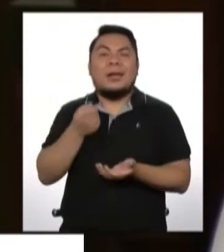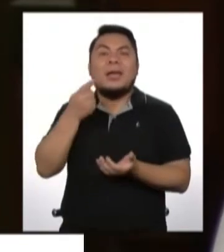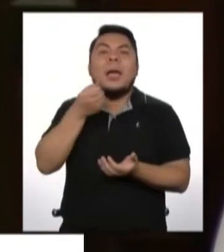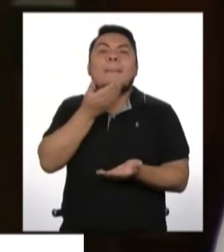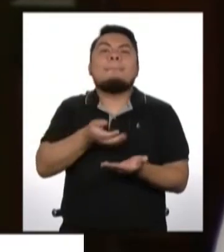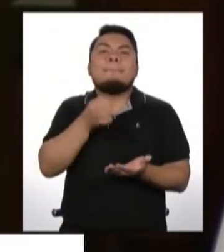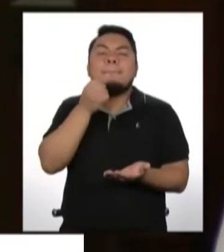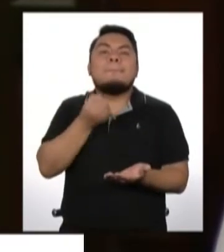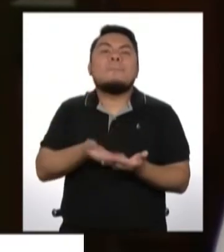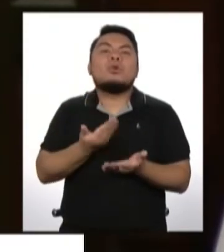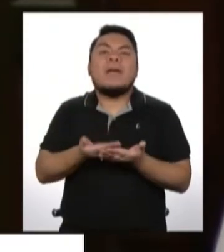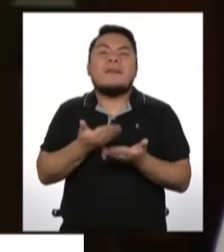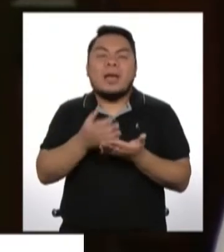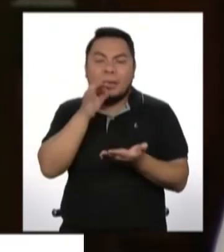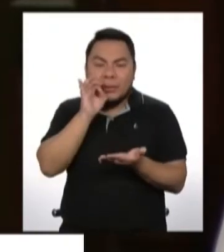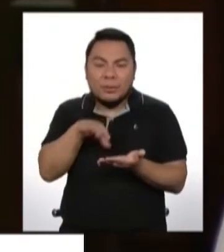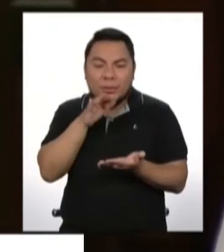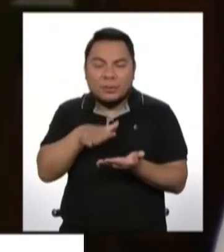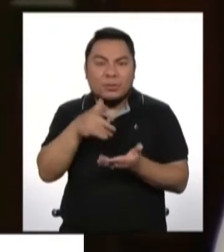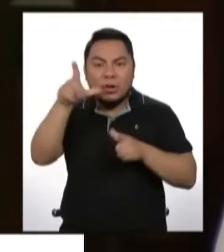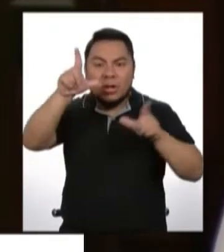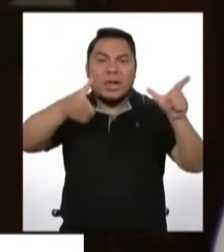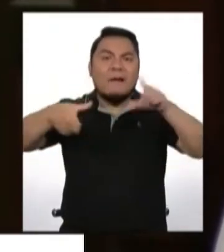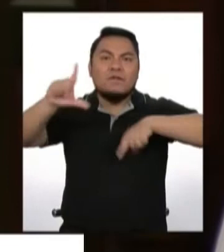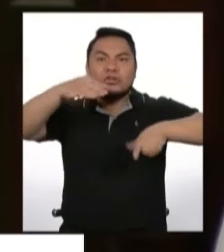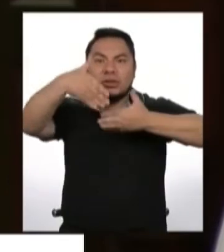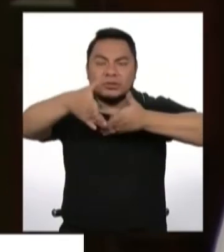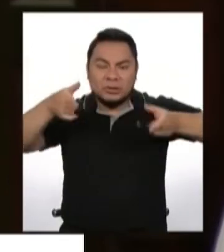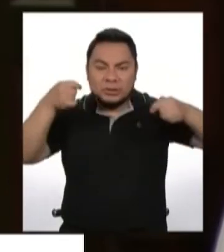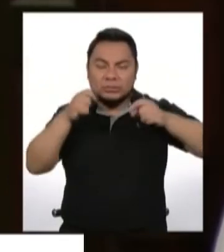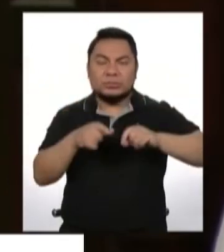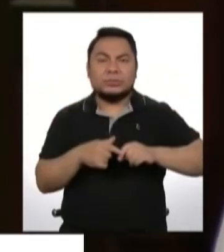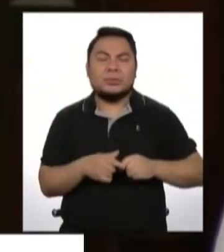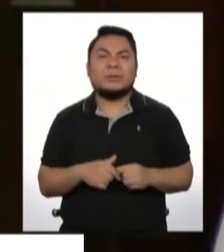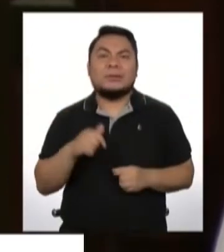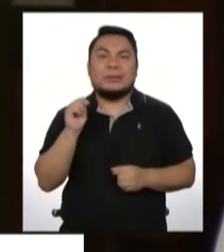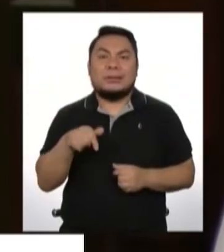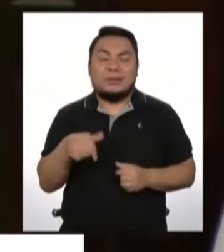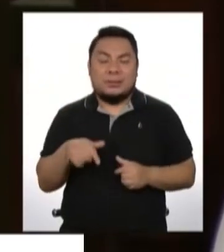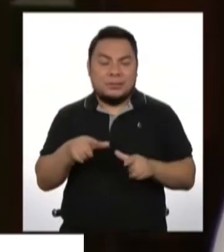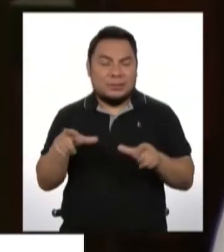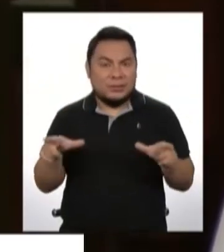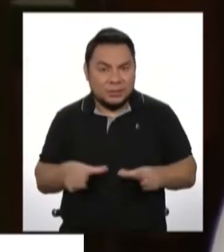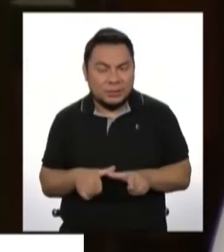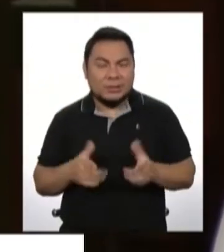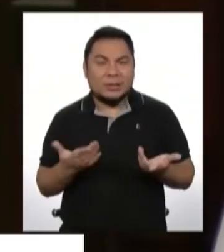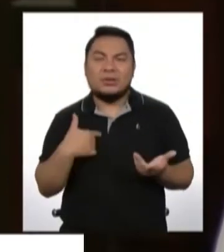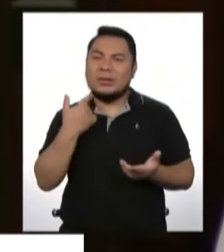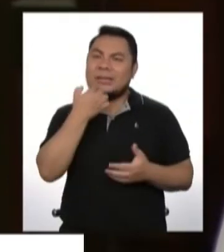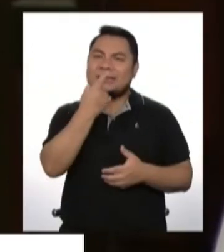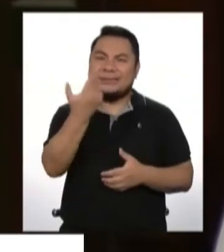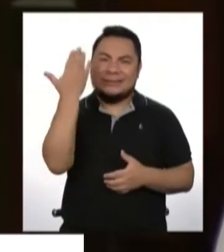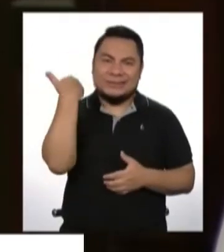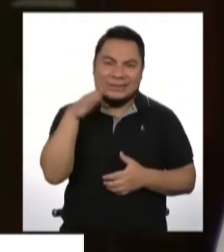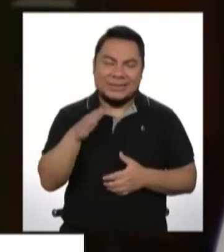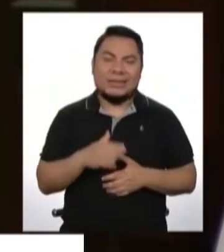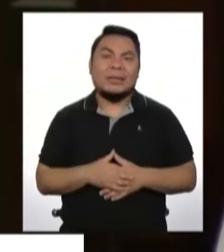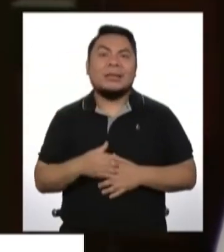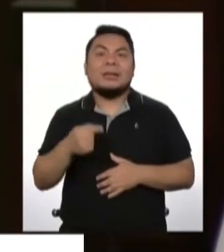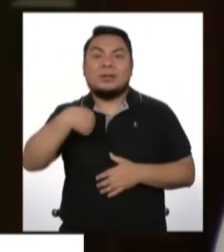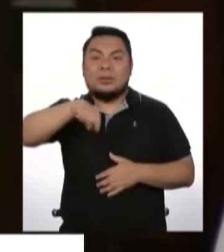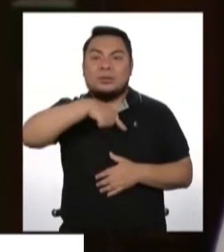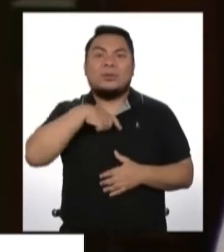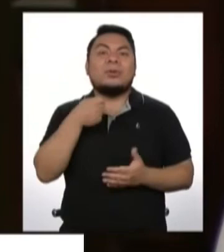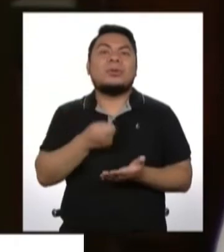ya he explicado aquí en este espacio y en otros espacios, que nosotros hemos optado